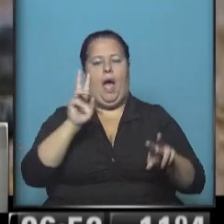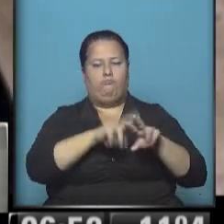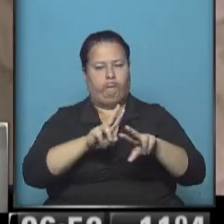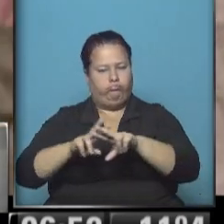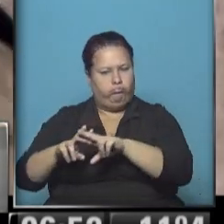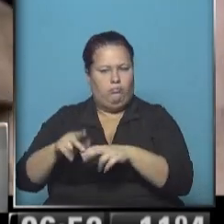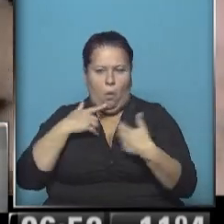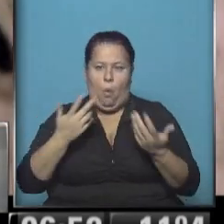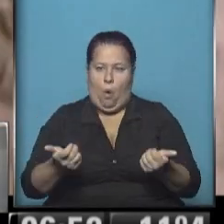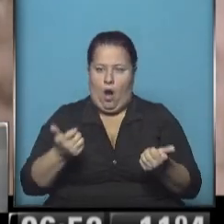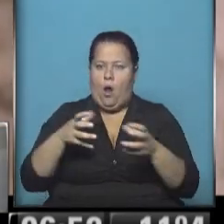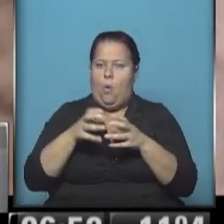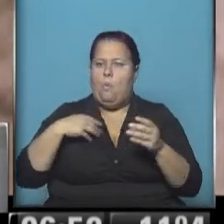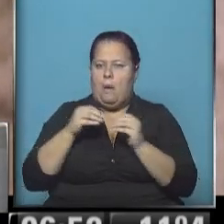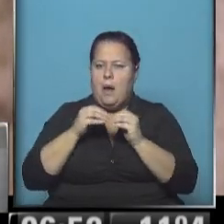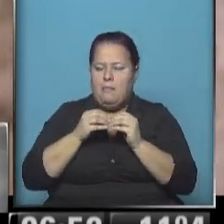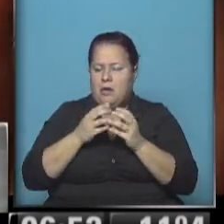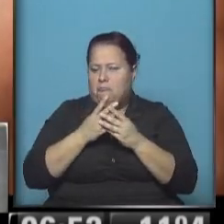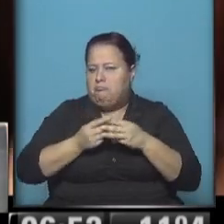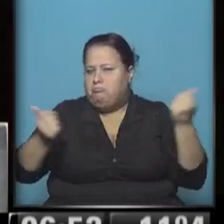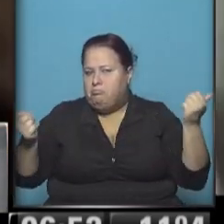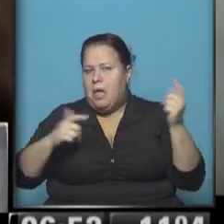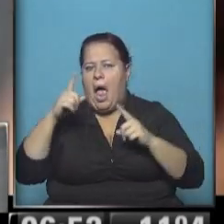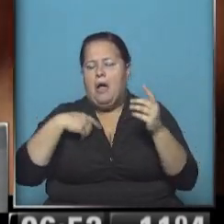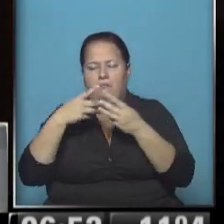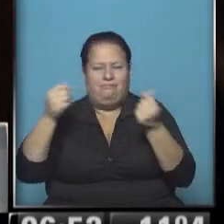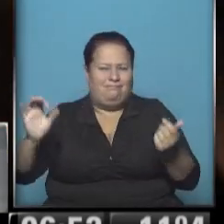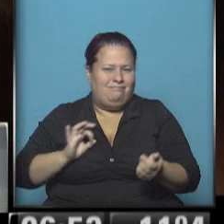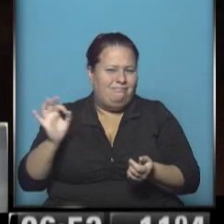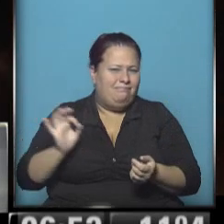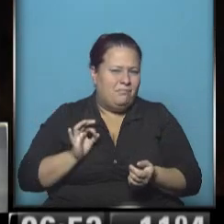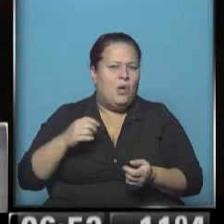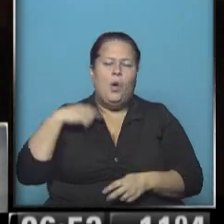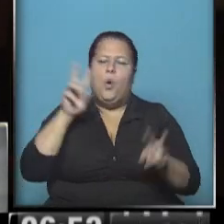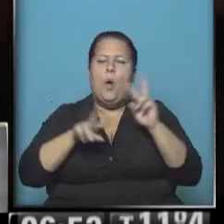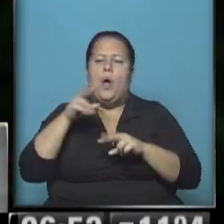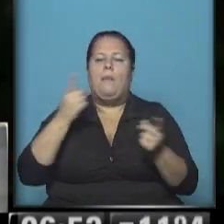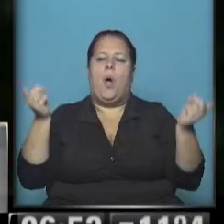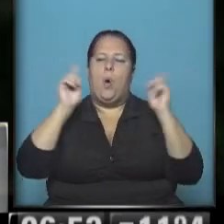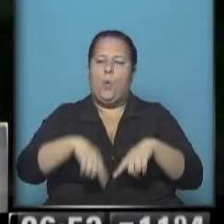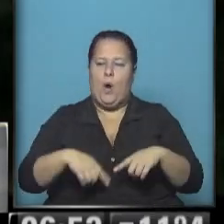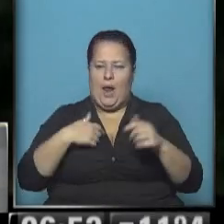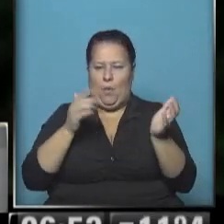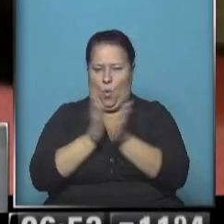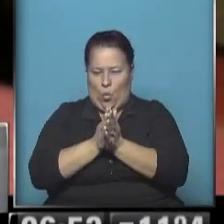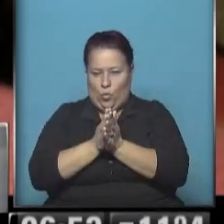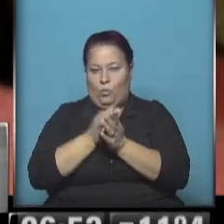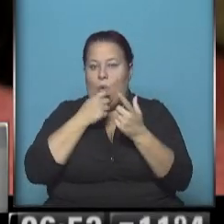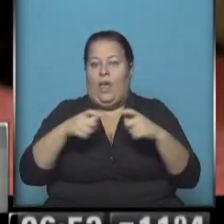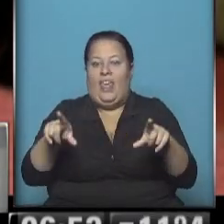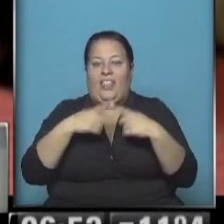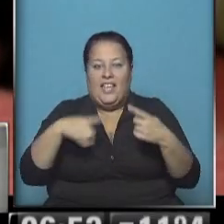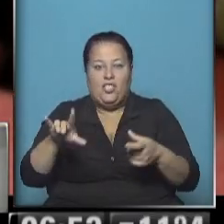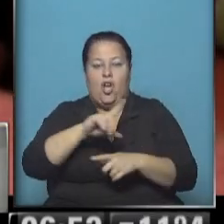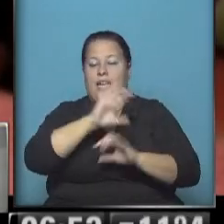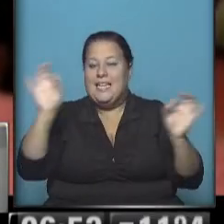Y él dice, bueno, esa es una banda de amigos con la que no toco más, algunos amigos no los veo hace años, los voy a buscar para que volvamos a tocar en vivo, porque que salga un disco, pero que